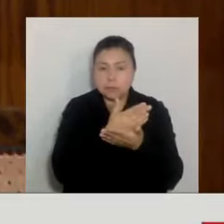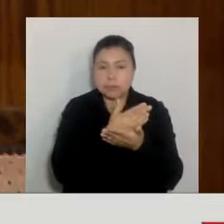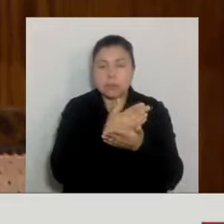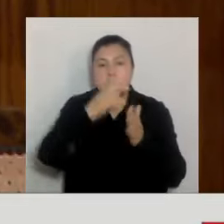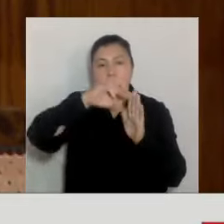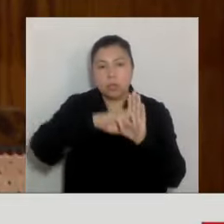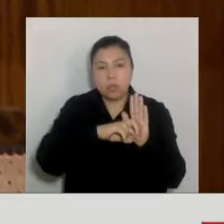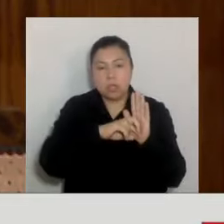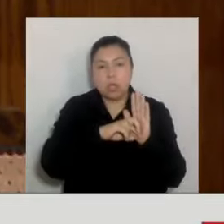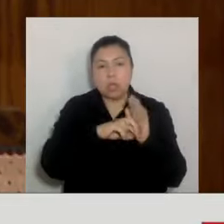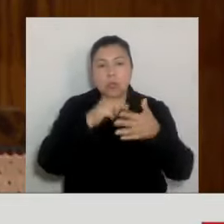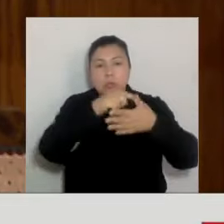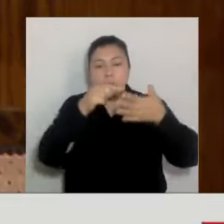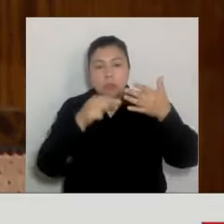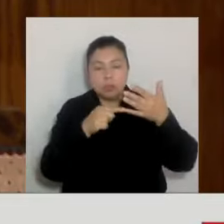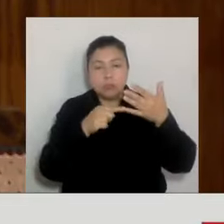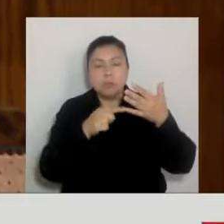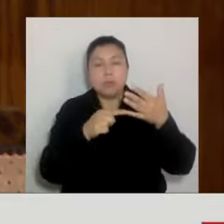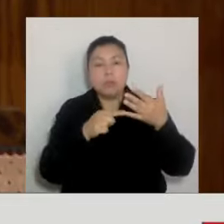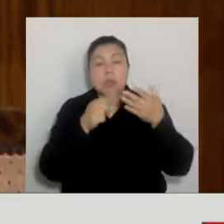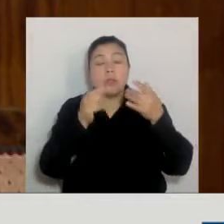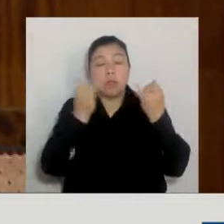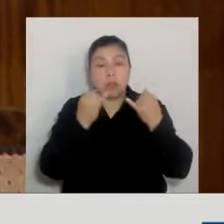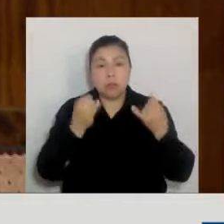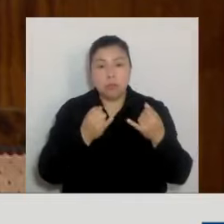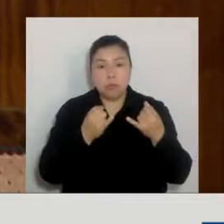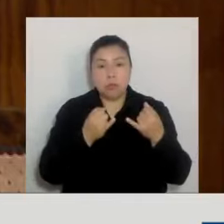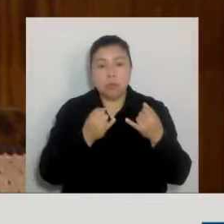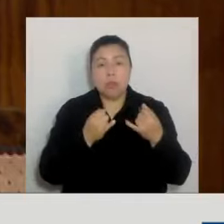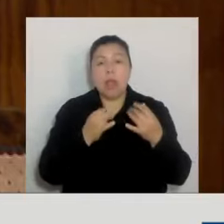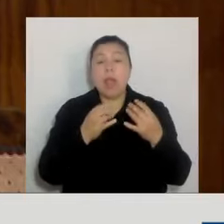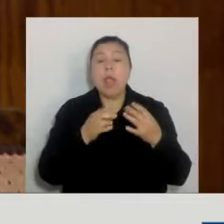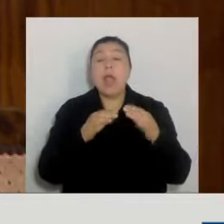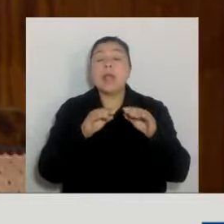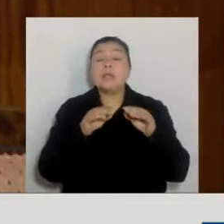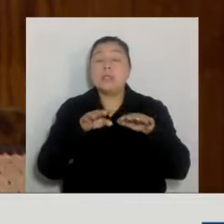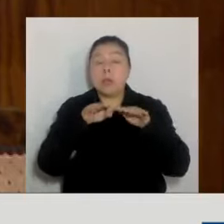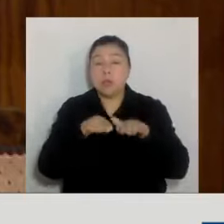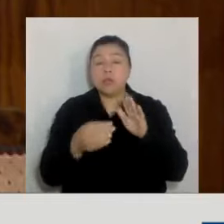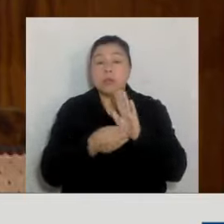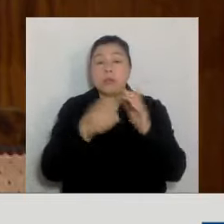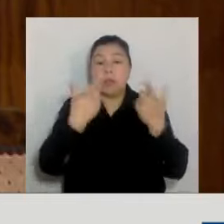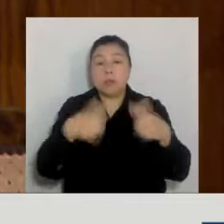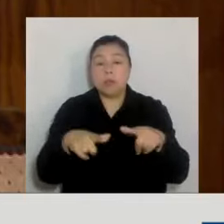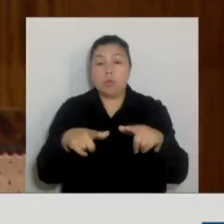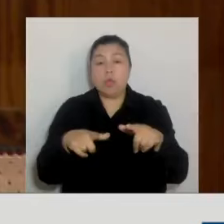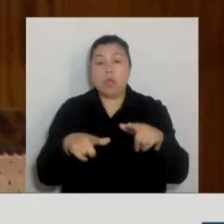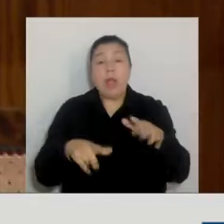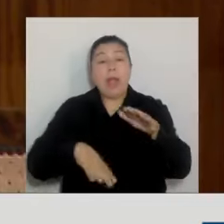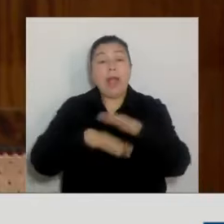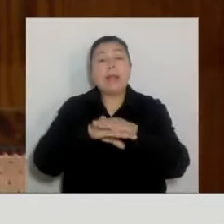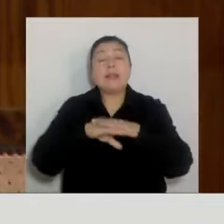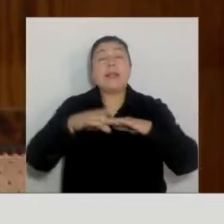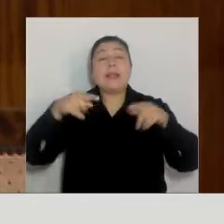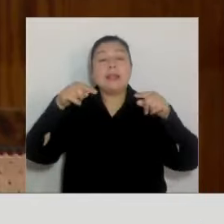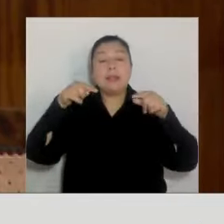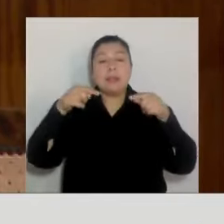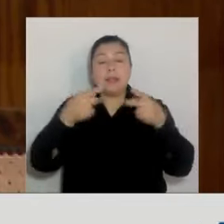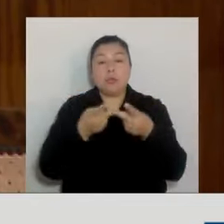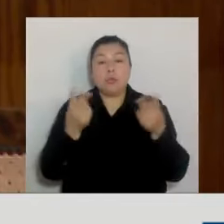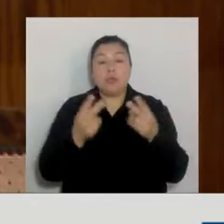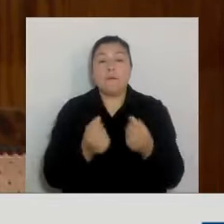múltiples aspectos de esta manera se reforzó la incorporación de la agencia en el sistema de alta dirección pública se fortaleció las